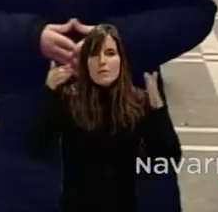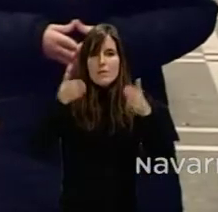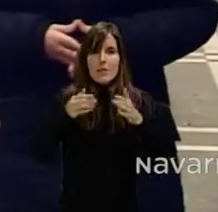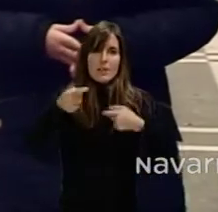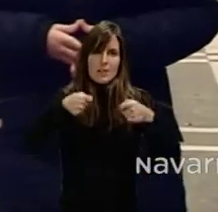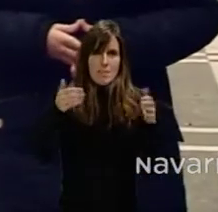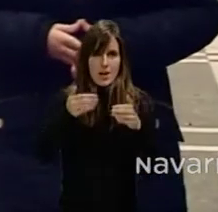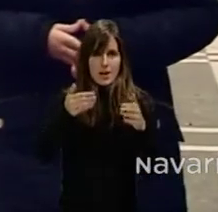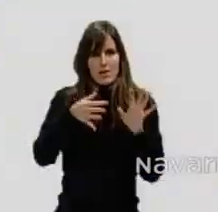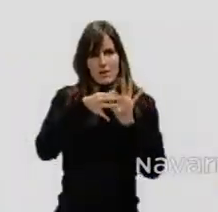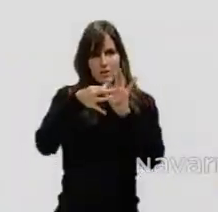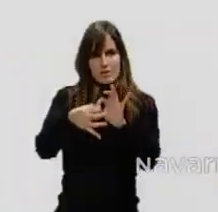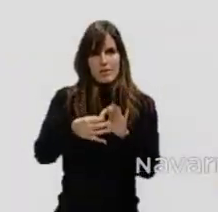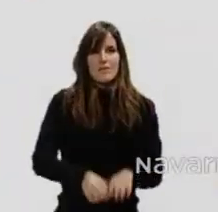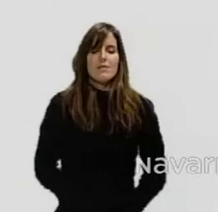comercio